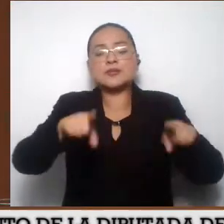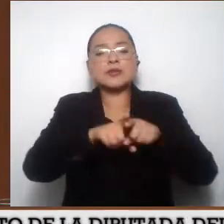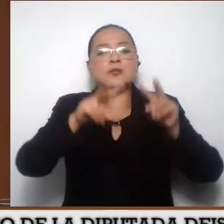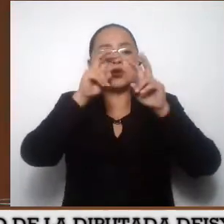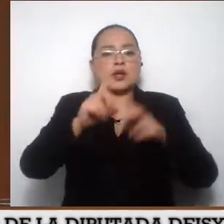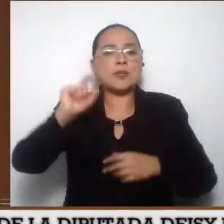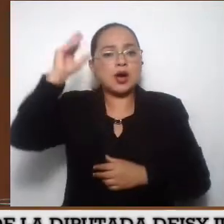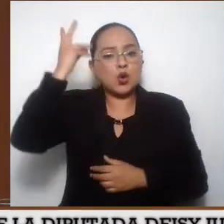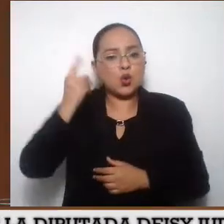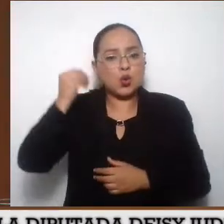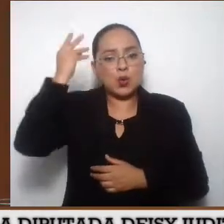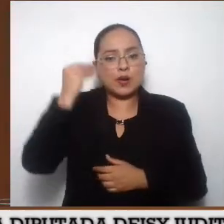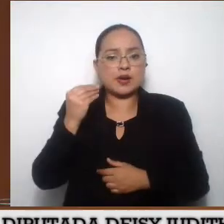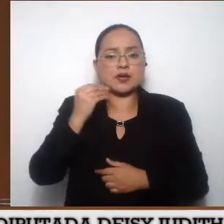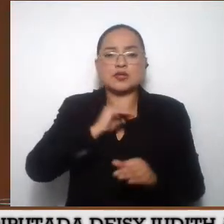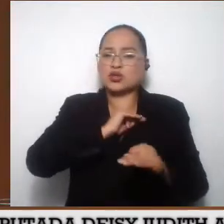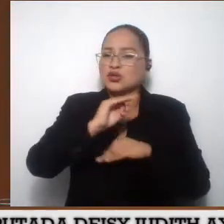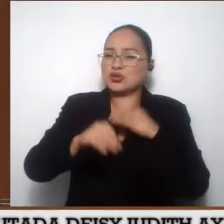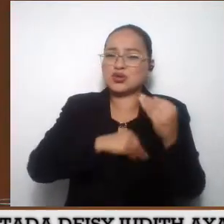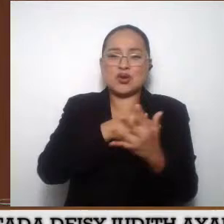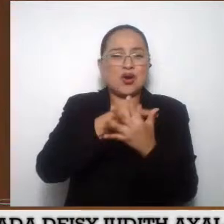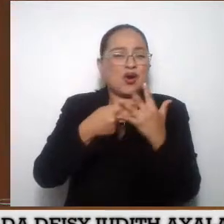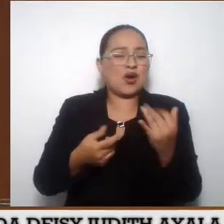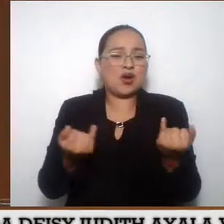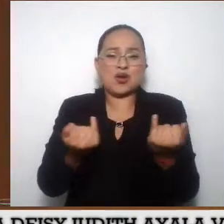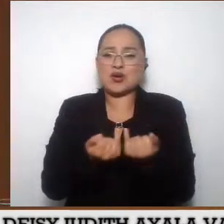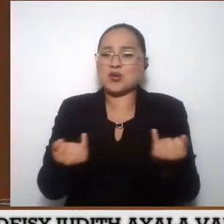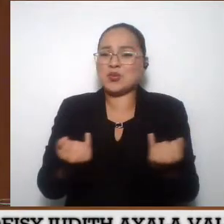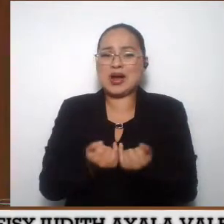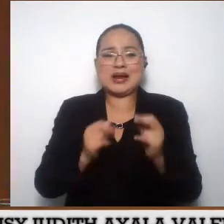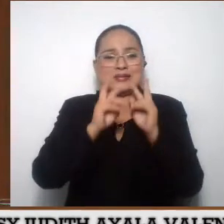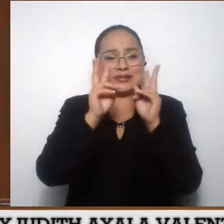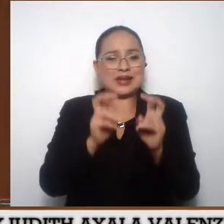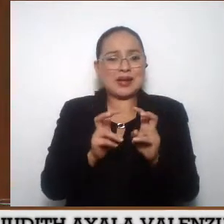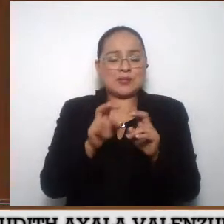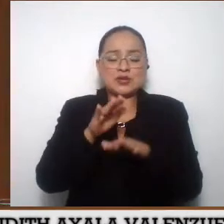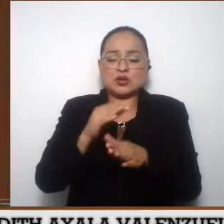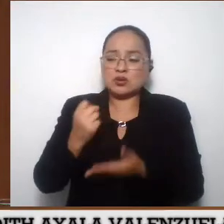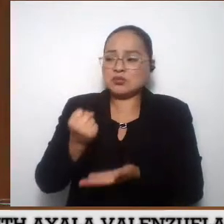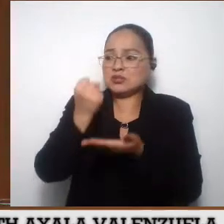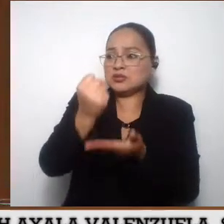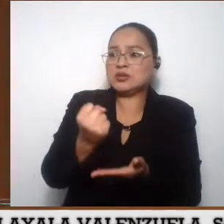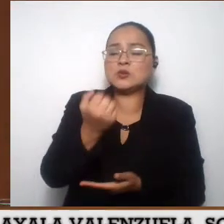jubilación, todos son temas de presupuesto.